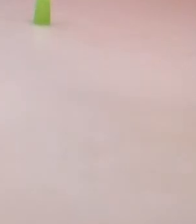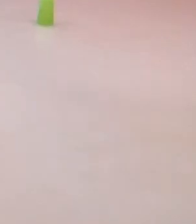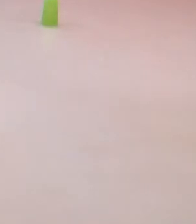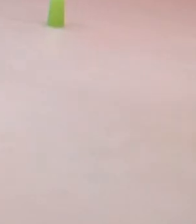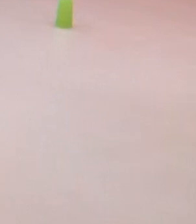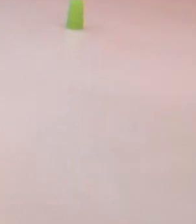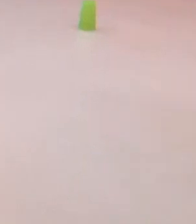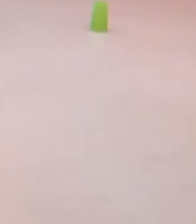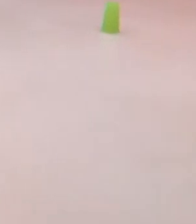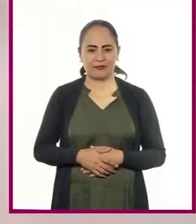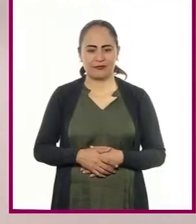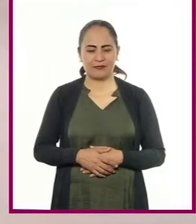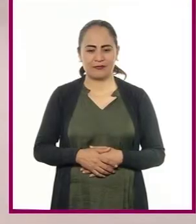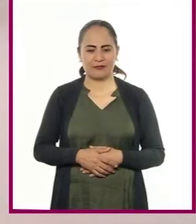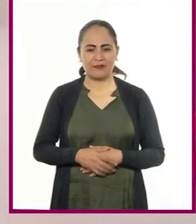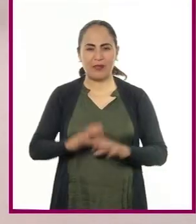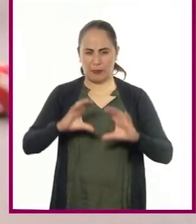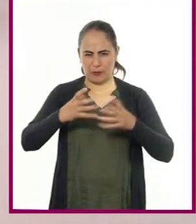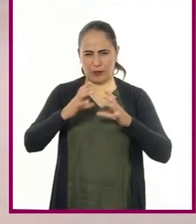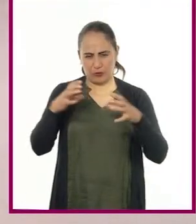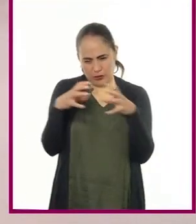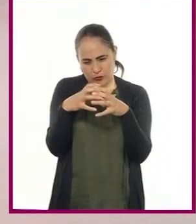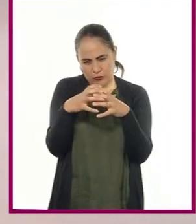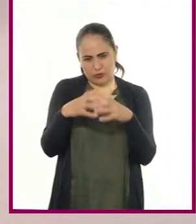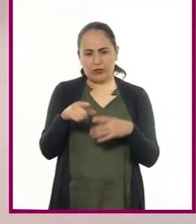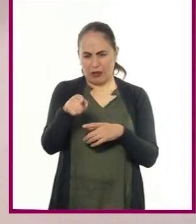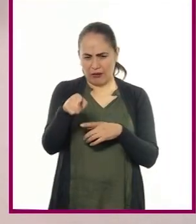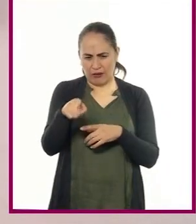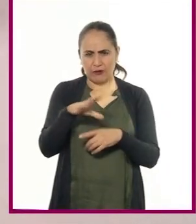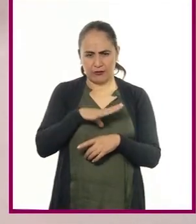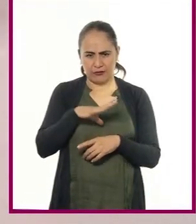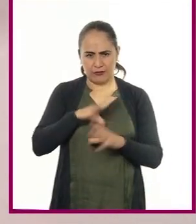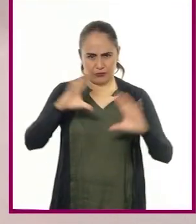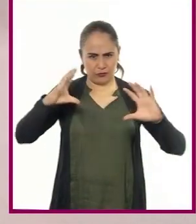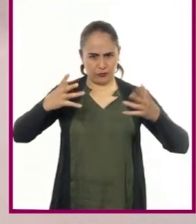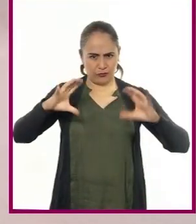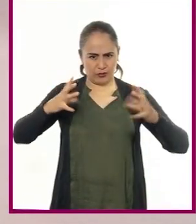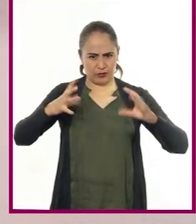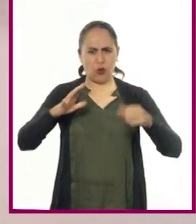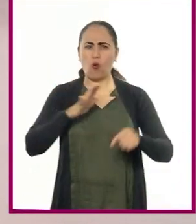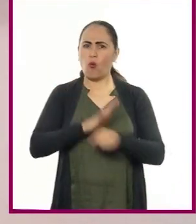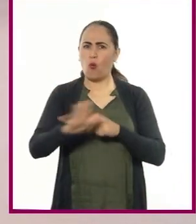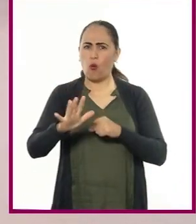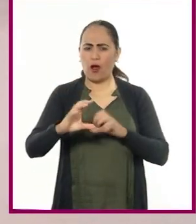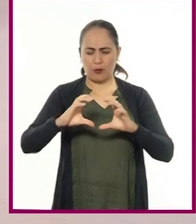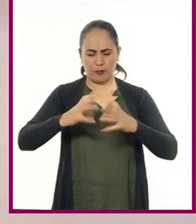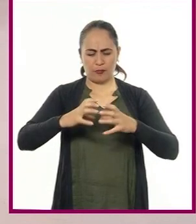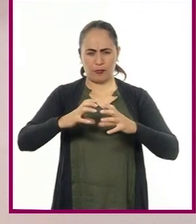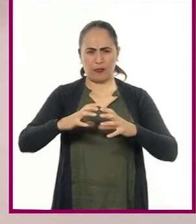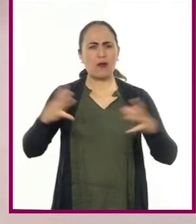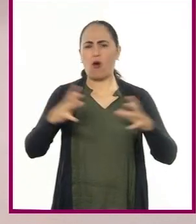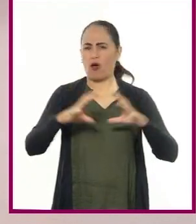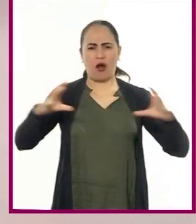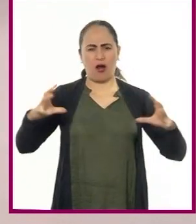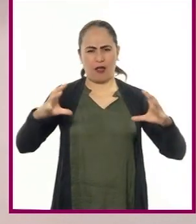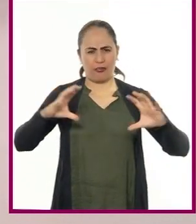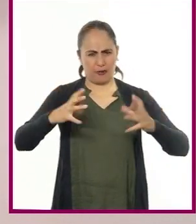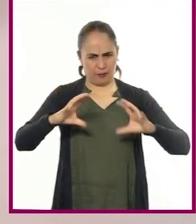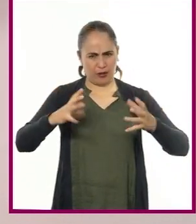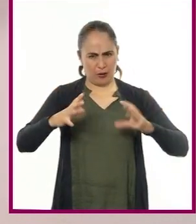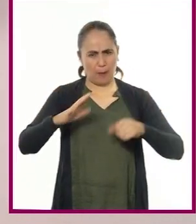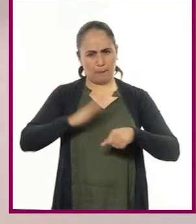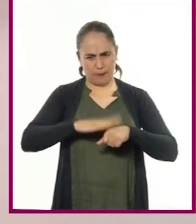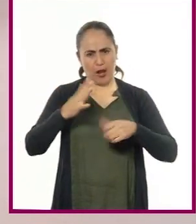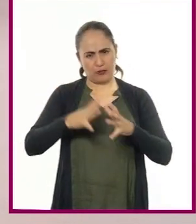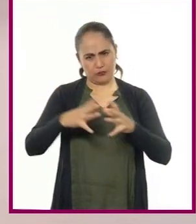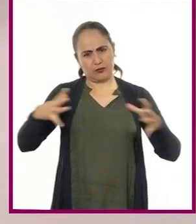Se fue. La pelotita, maestra. Muy bien. Aquí está, maestro. ¿Con cuál? Con la pelota. Con el balón, perdón. Con el balón, está más grande, está más